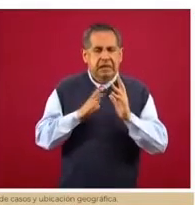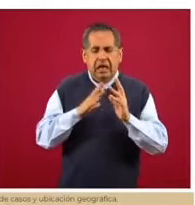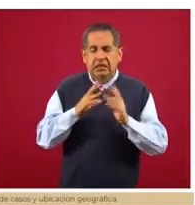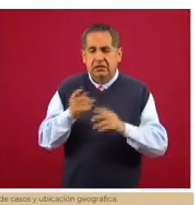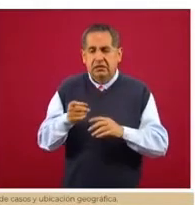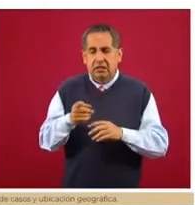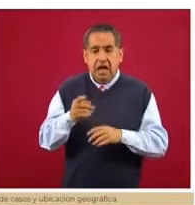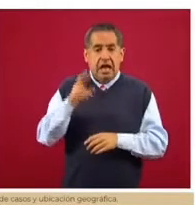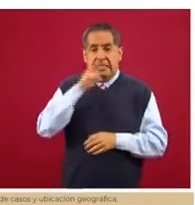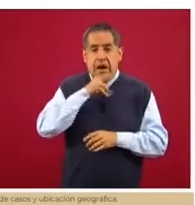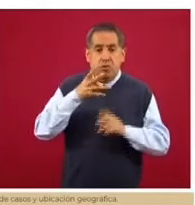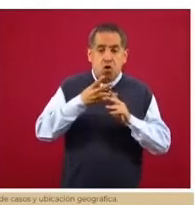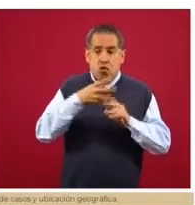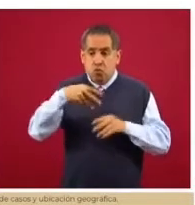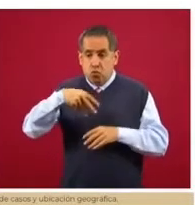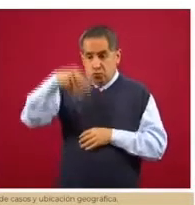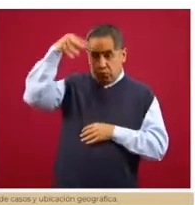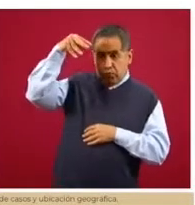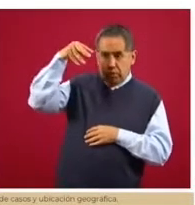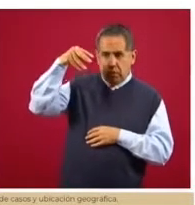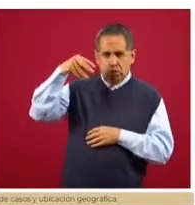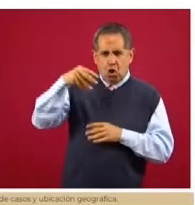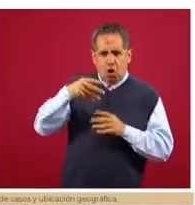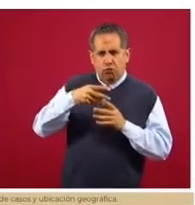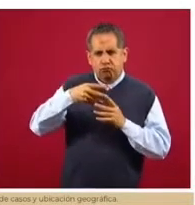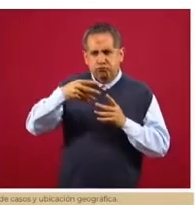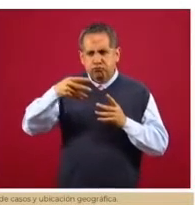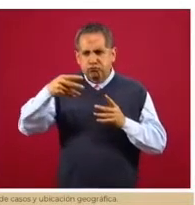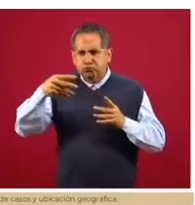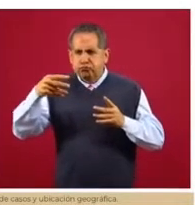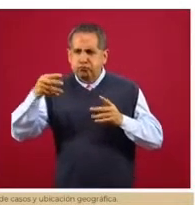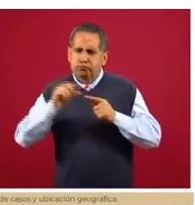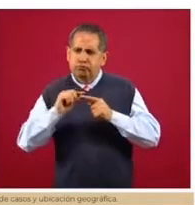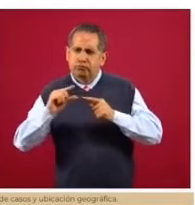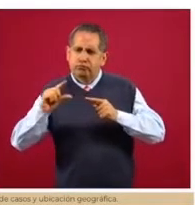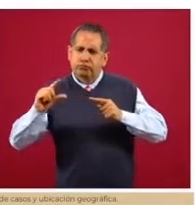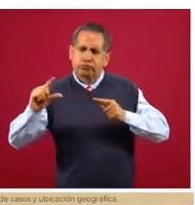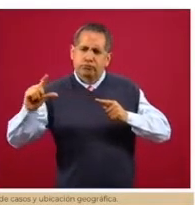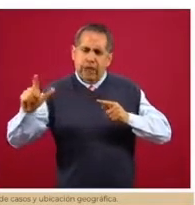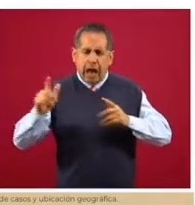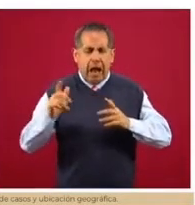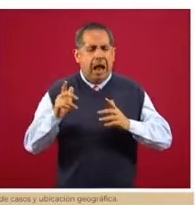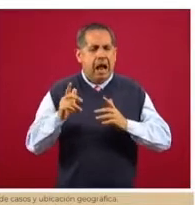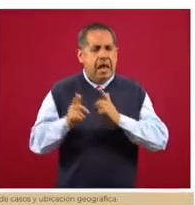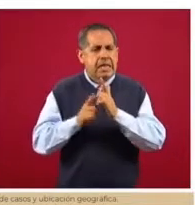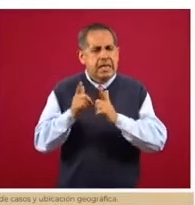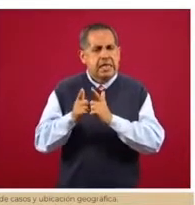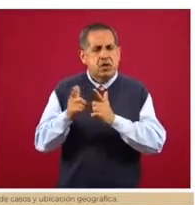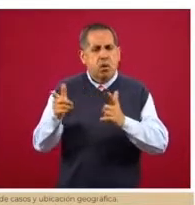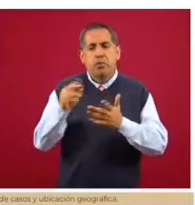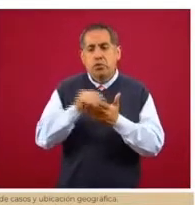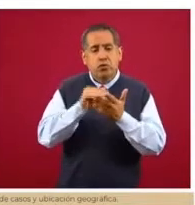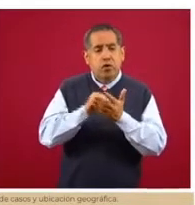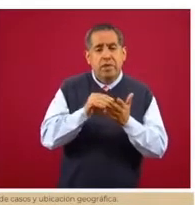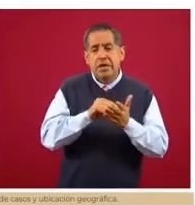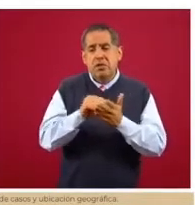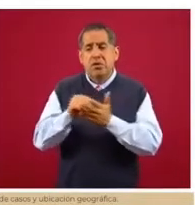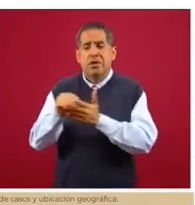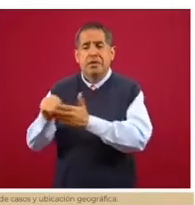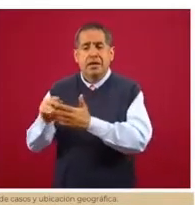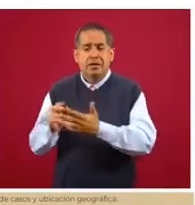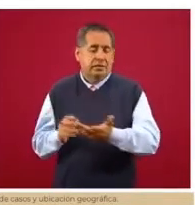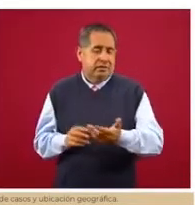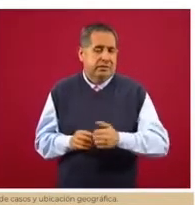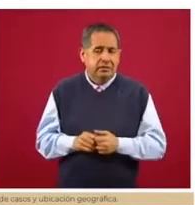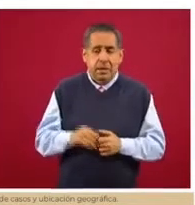no tan rápida, no a gran velocidad, pero que se ha mantenido durante todas las semanas. El que